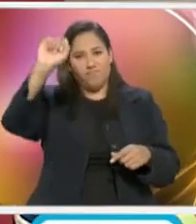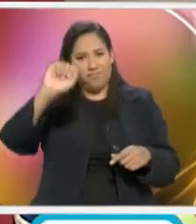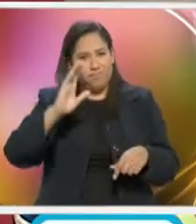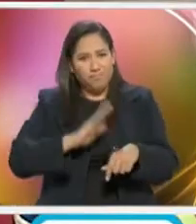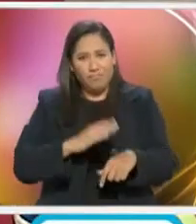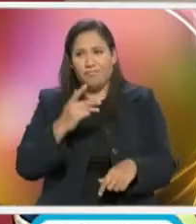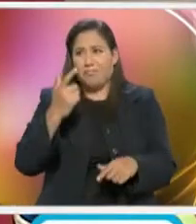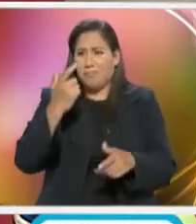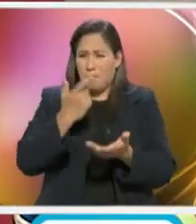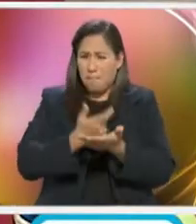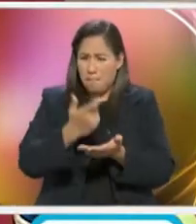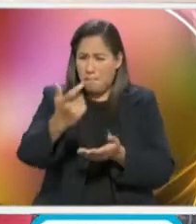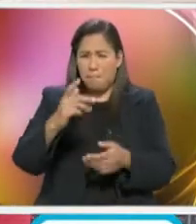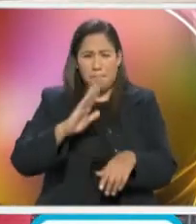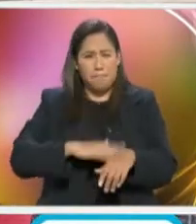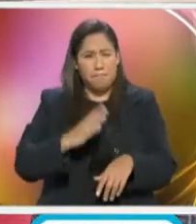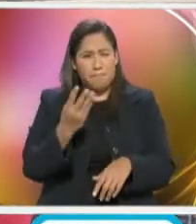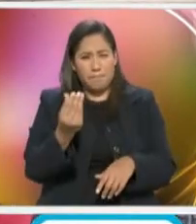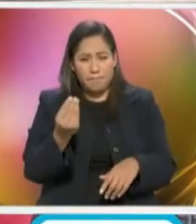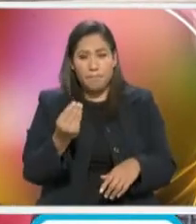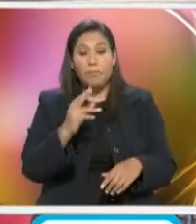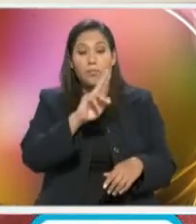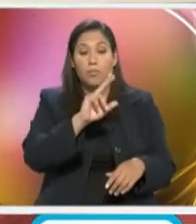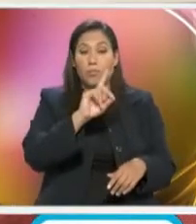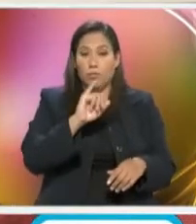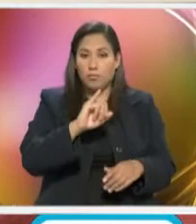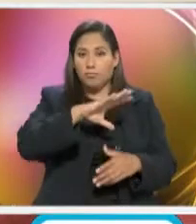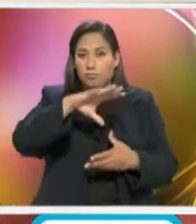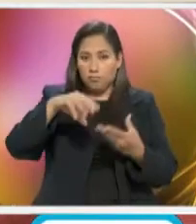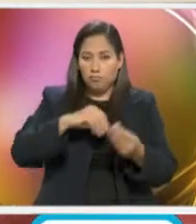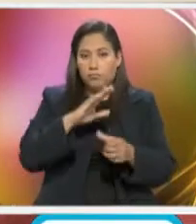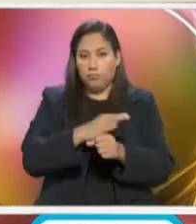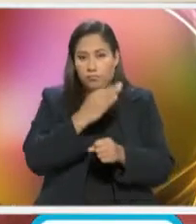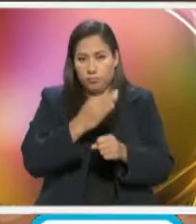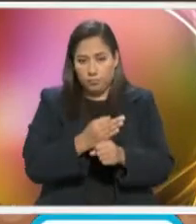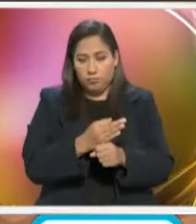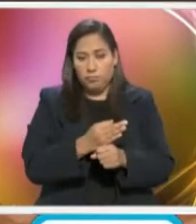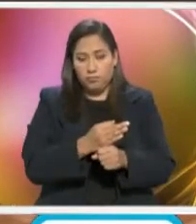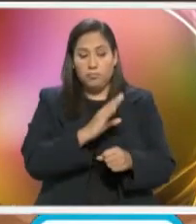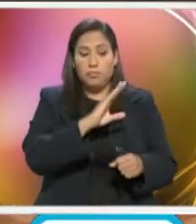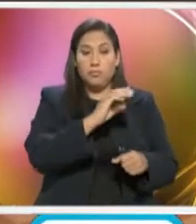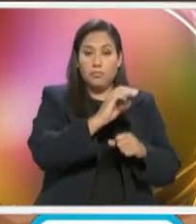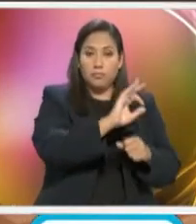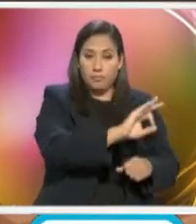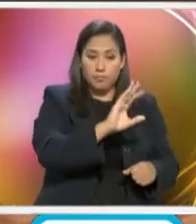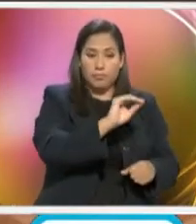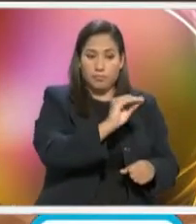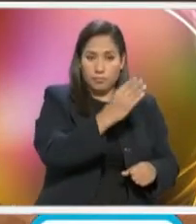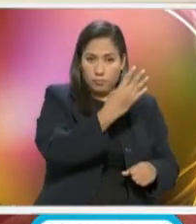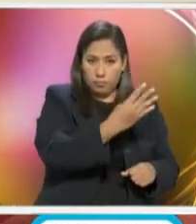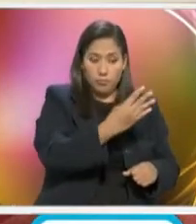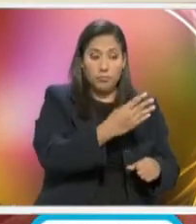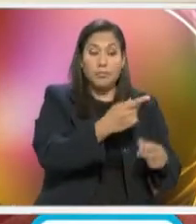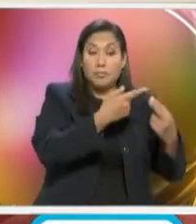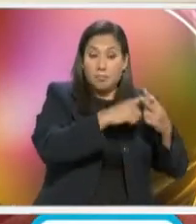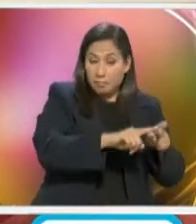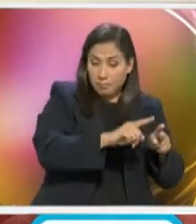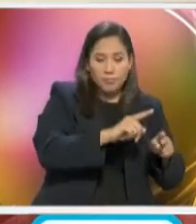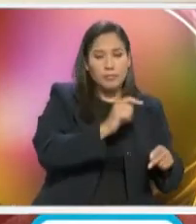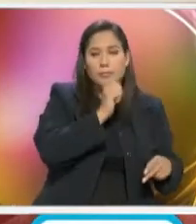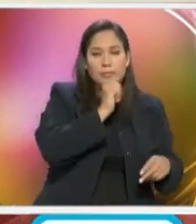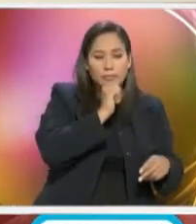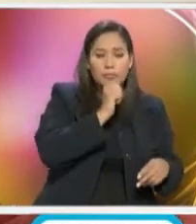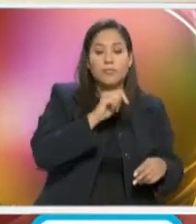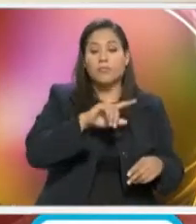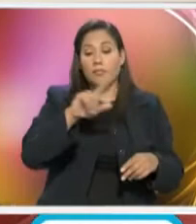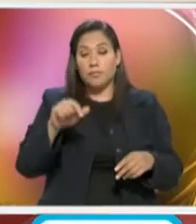es sostenida. O sea, el crecimiento de la UDI ha sido sostenido desde el 94 para acá. ¿No? Bueno, los primeros años no, pero ya después del 2000 teníamos una economía